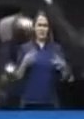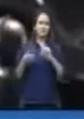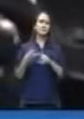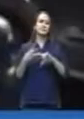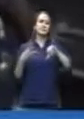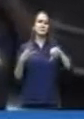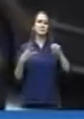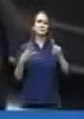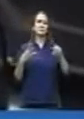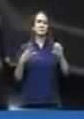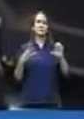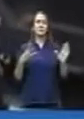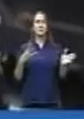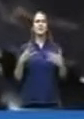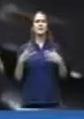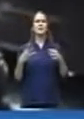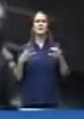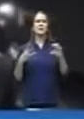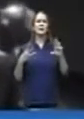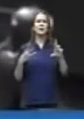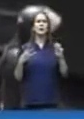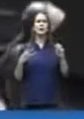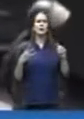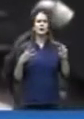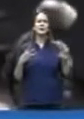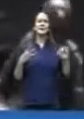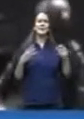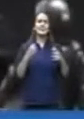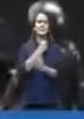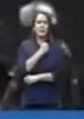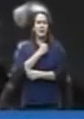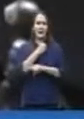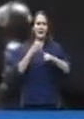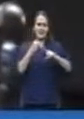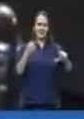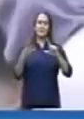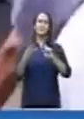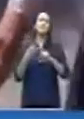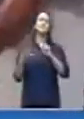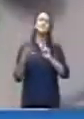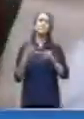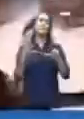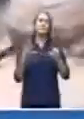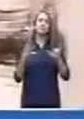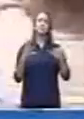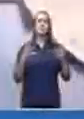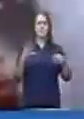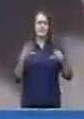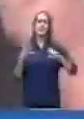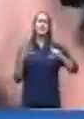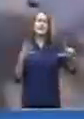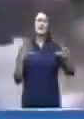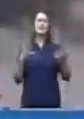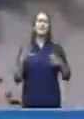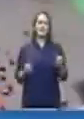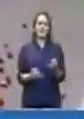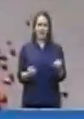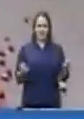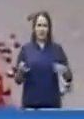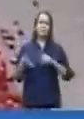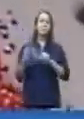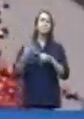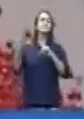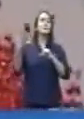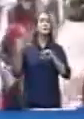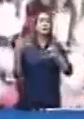Delio Rodríguez, líder del paro en Boyacá. Luis Fernando Alvear Tobar, líder del paro en Nariño. José